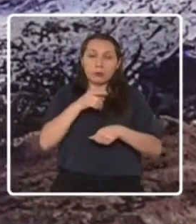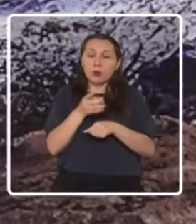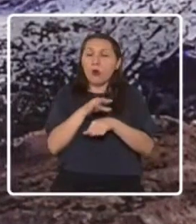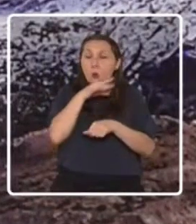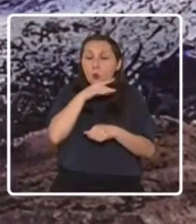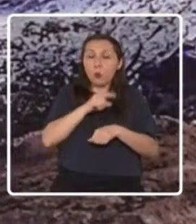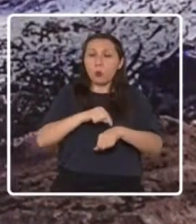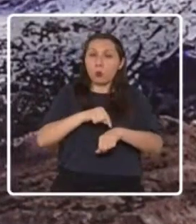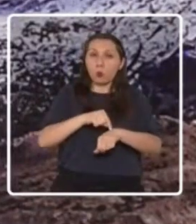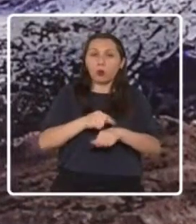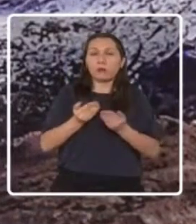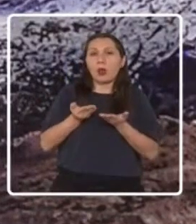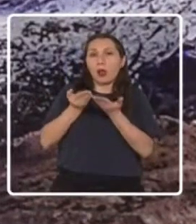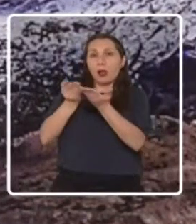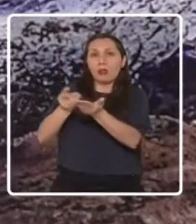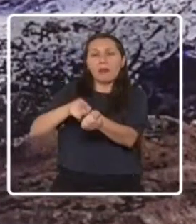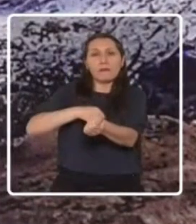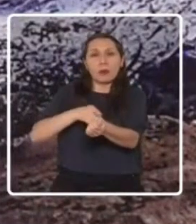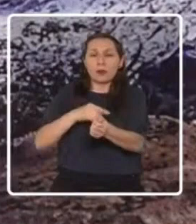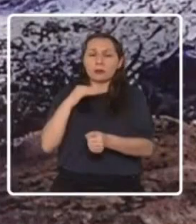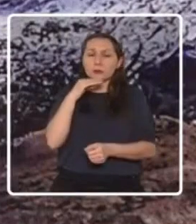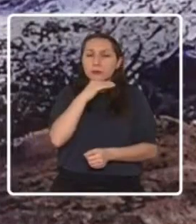llegar directamente a su familia